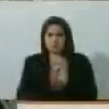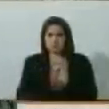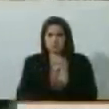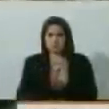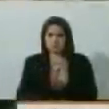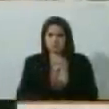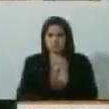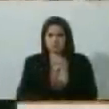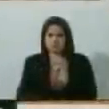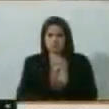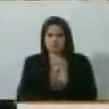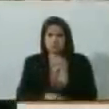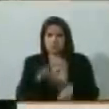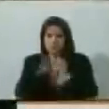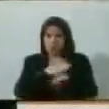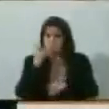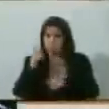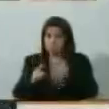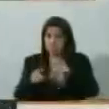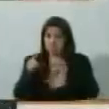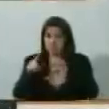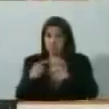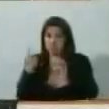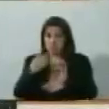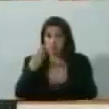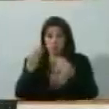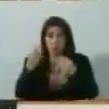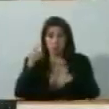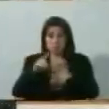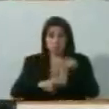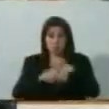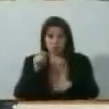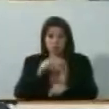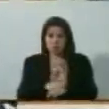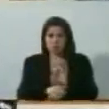Junto al pueblo, porque de ahí depende, muchas cosas van a depender.